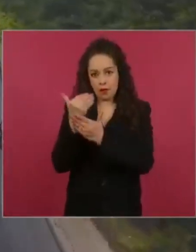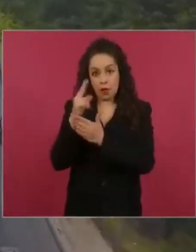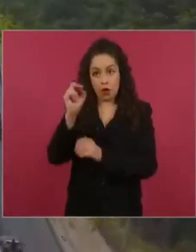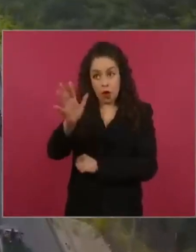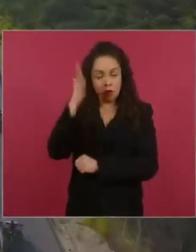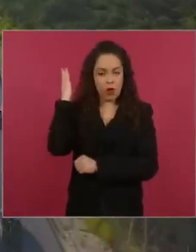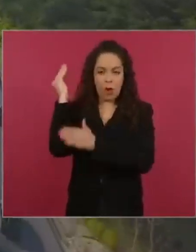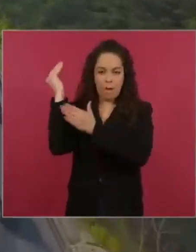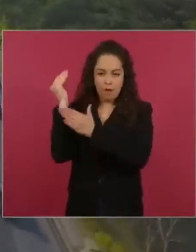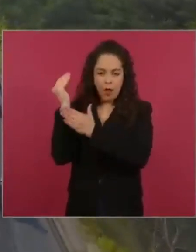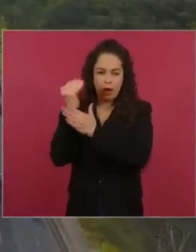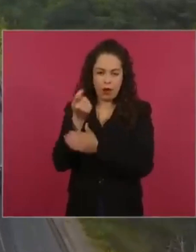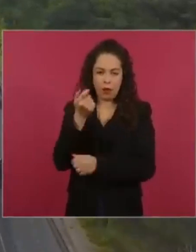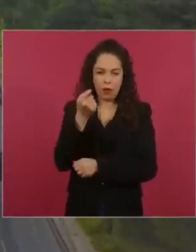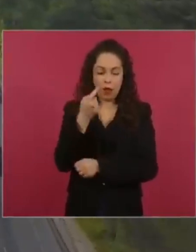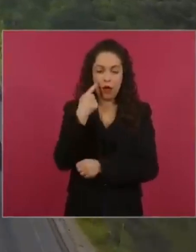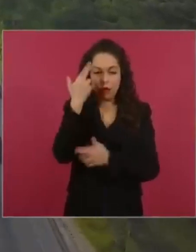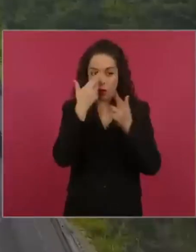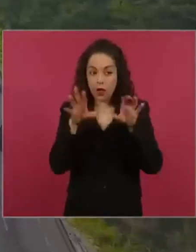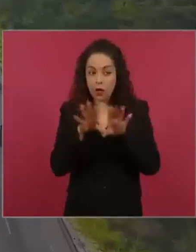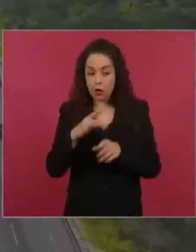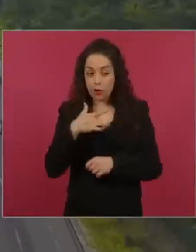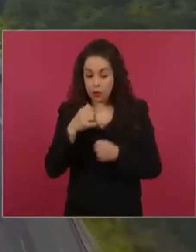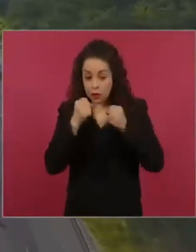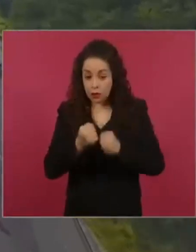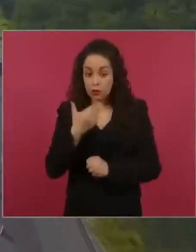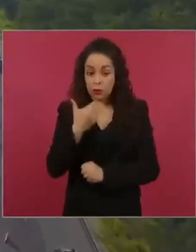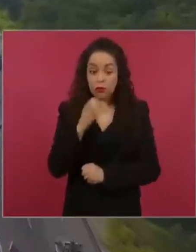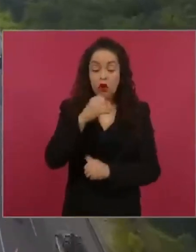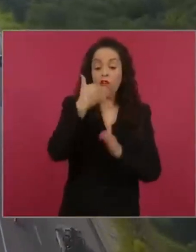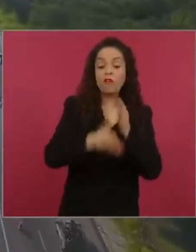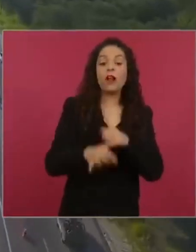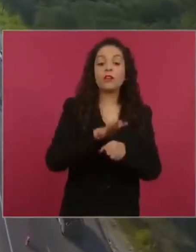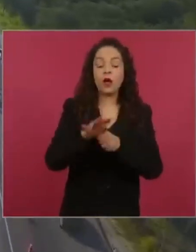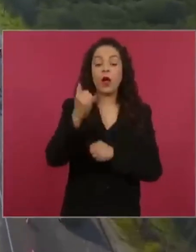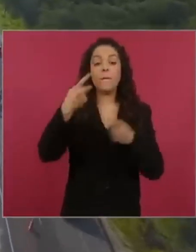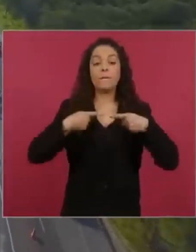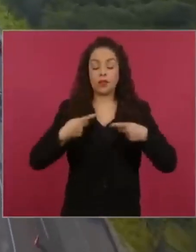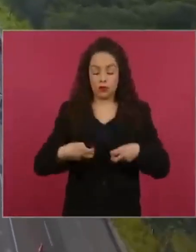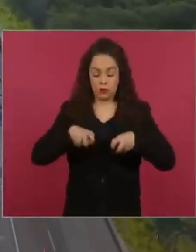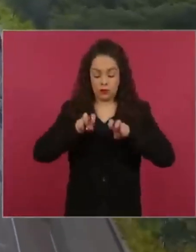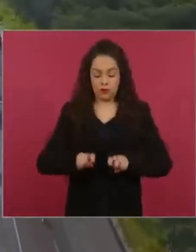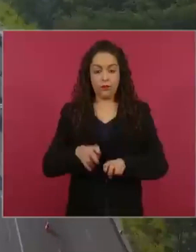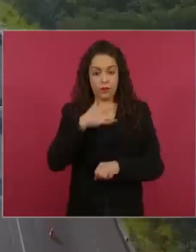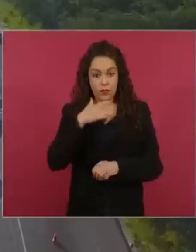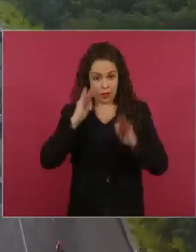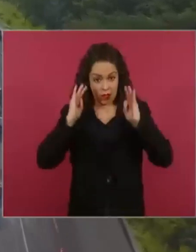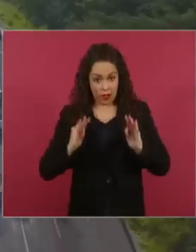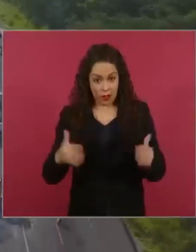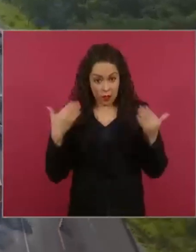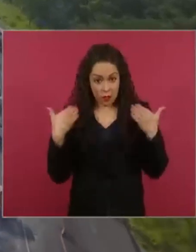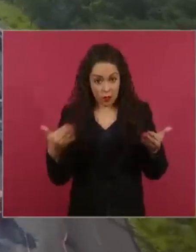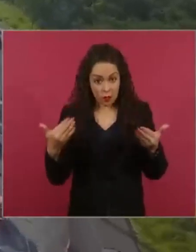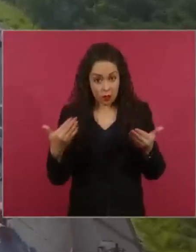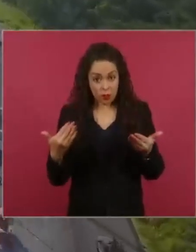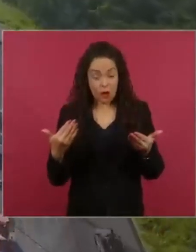seguridad. Este recorrido estuvo ahora muy enfocado en las mejoras al confort del pasajero. Pudimos comprobar que el aire acondicionado